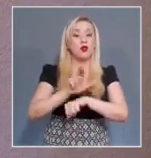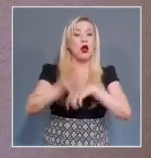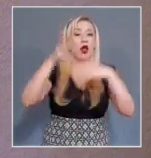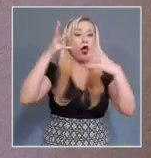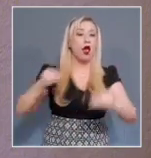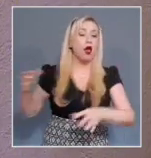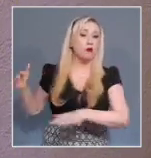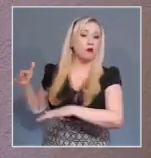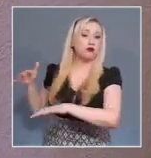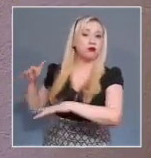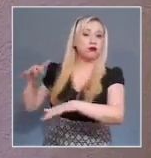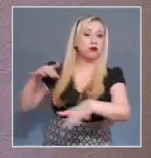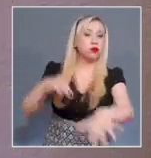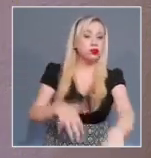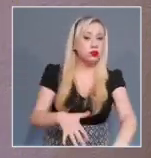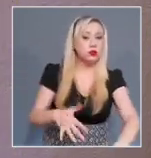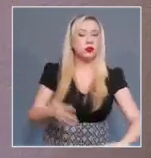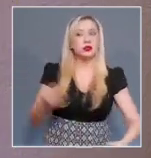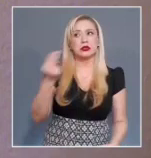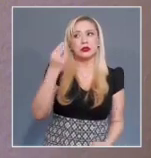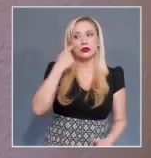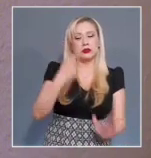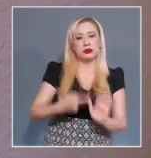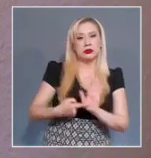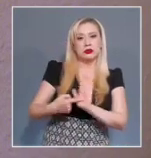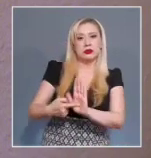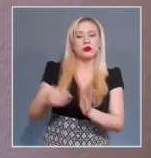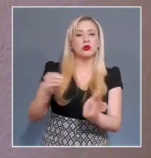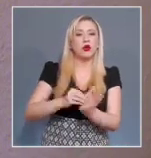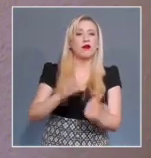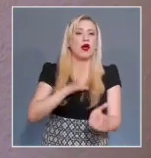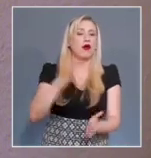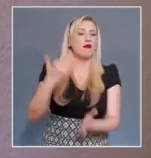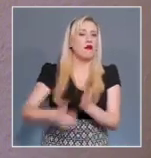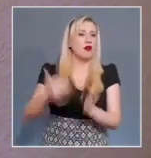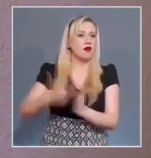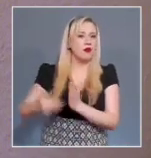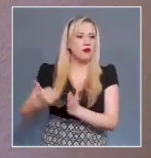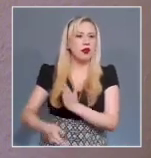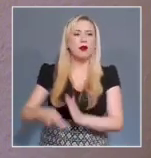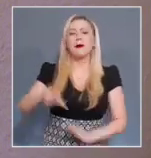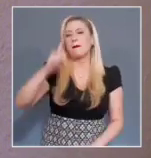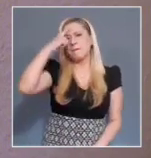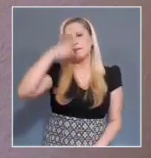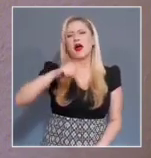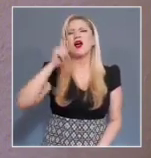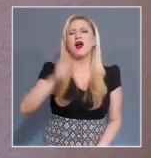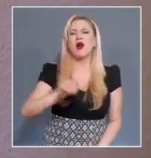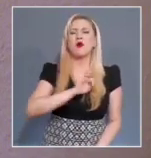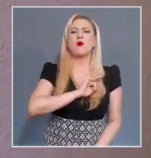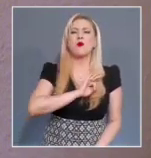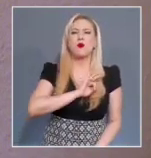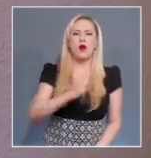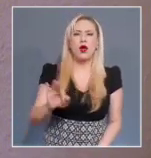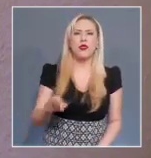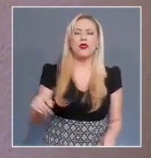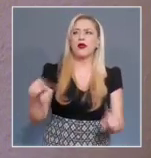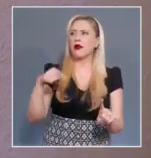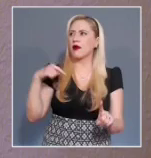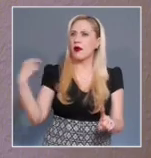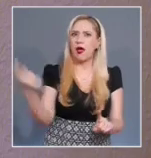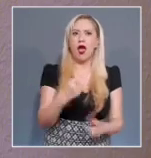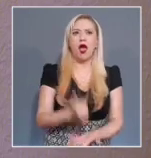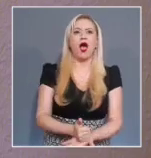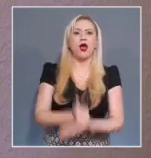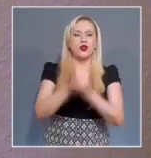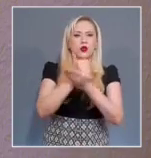dimensionar de verdad las brechas que todavía existen, pero sobre todo para que podamos contribuir al diseño y desarrollo